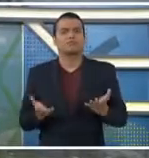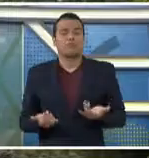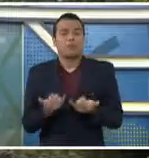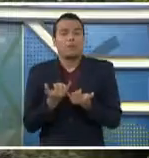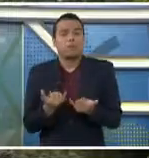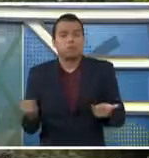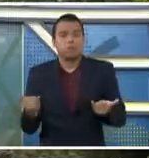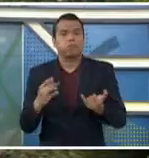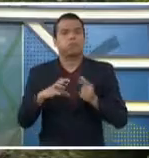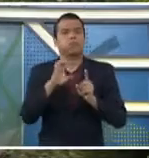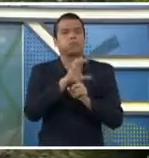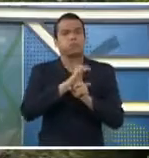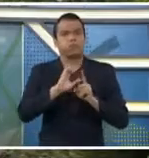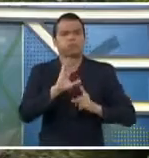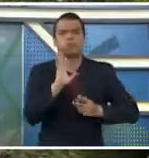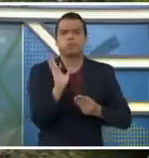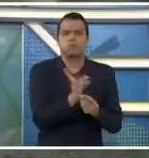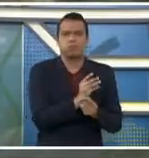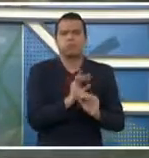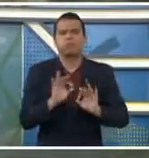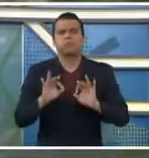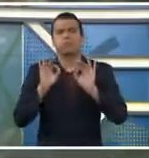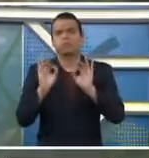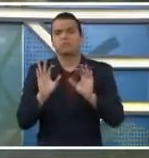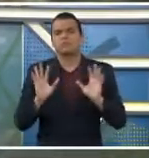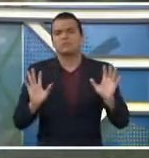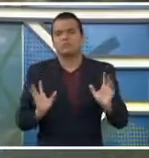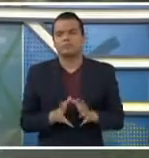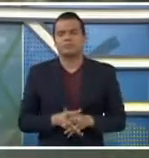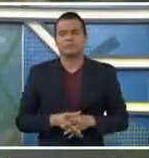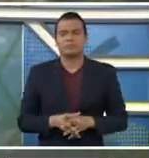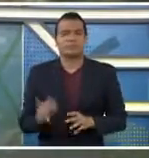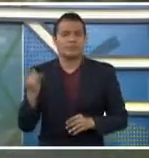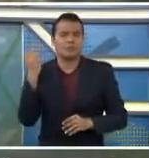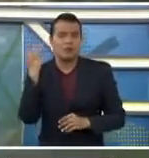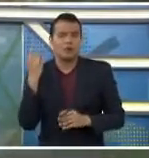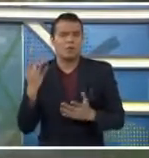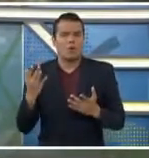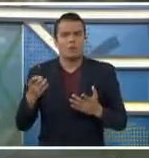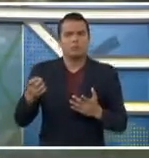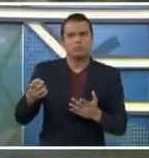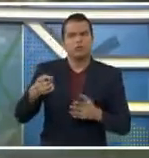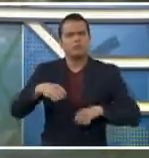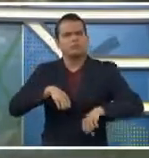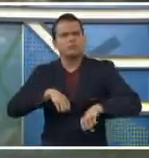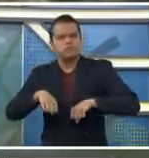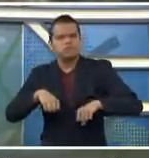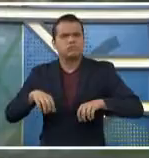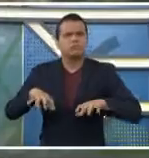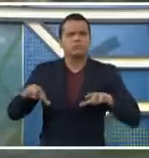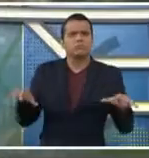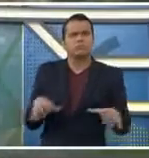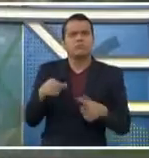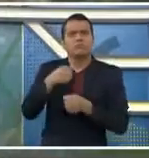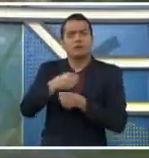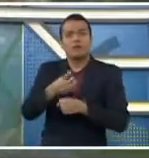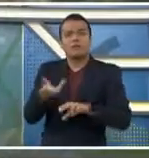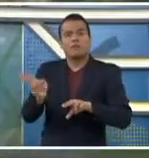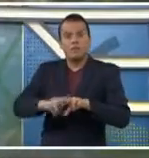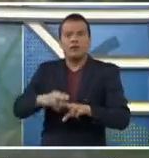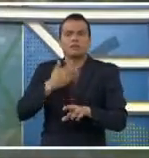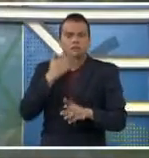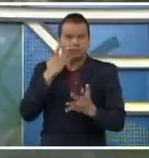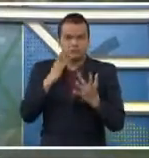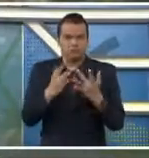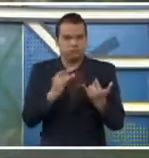oferta cultural, artística y de idiosincrasia. Cualquier negocio que pueda prosperar y pueda generar empleo es lo que necesitamos los caleños.